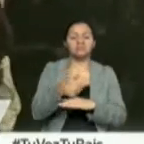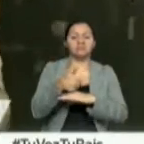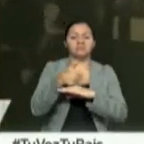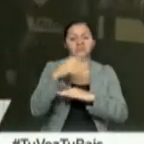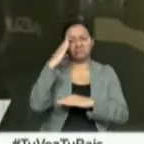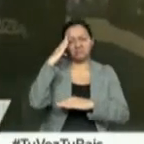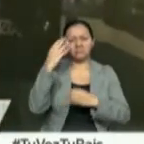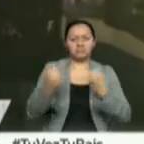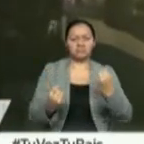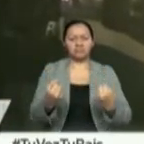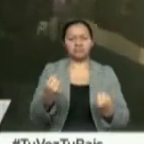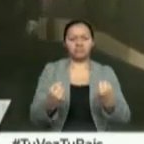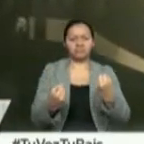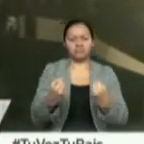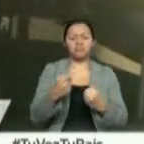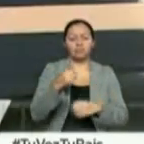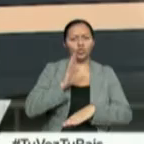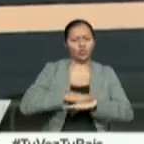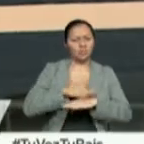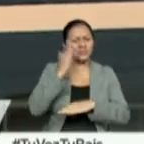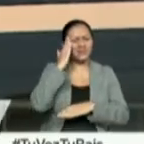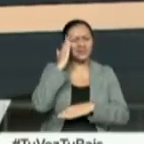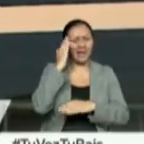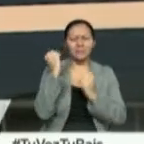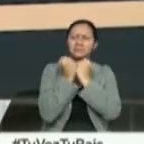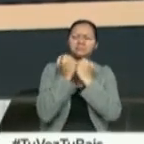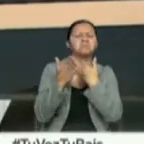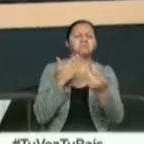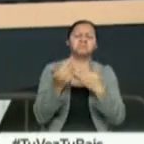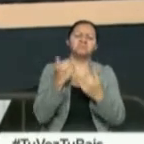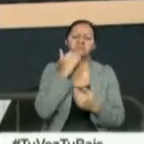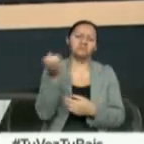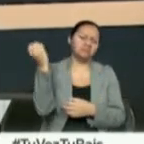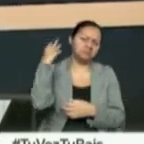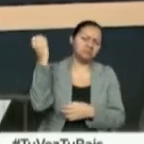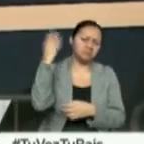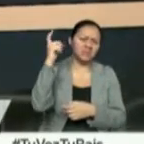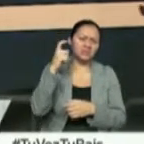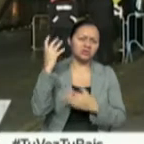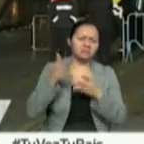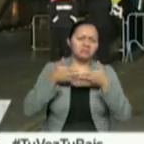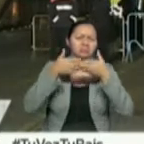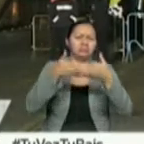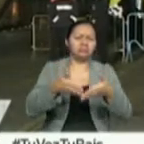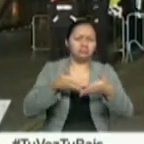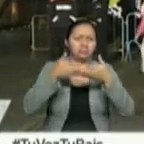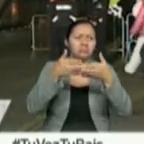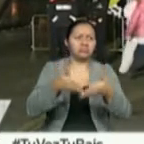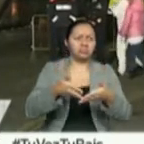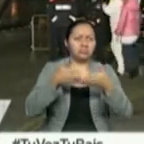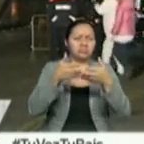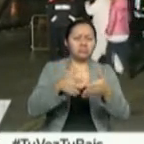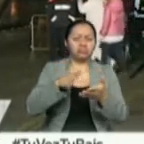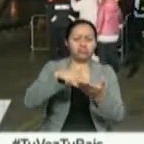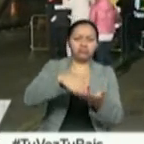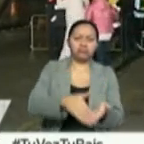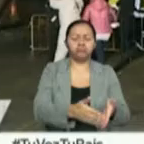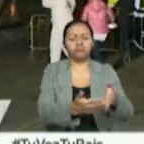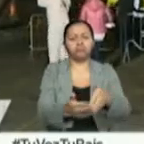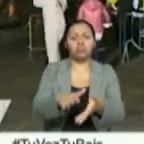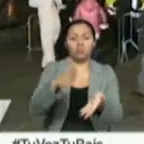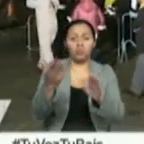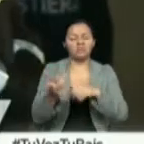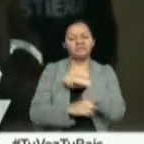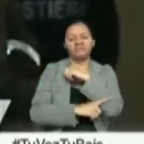juzgado por múltiple homicidio culposo y naufragio además de favorecer la inmigración ilegal también fue condenado a